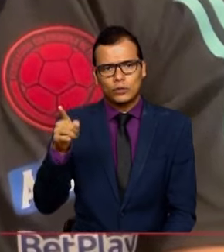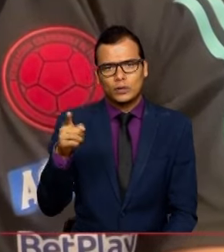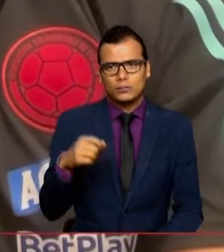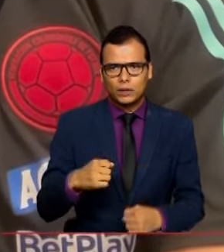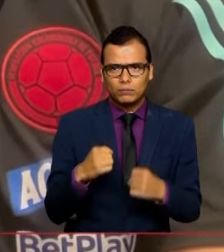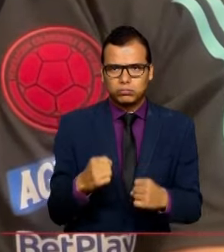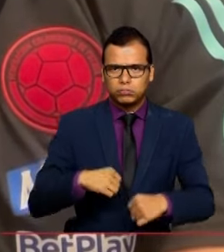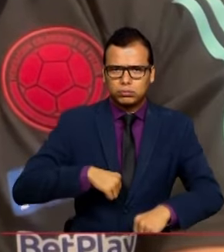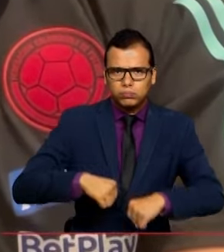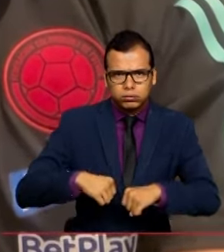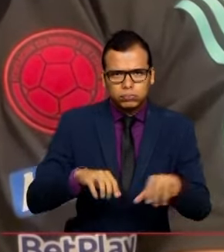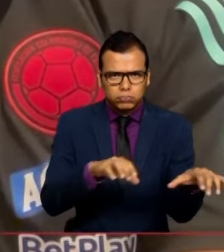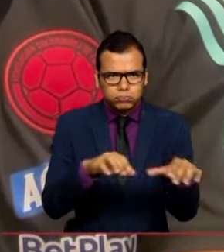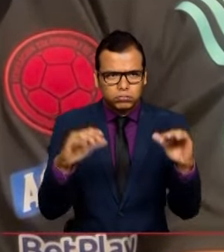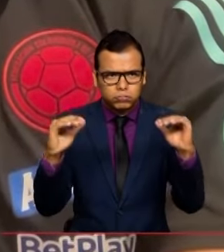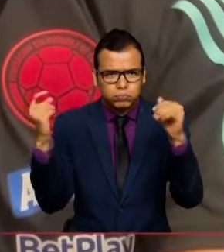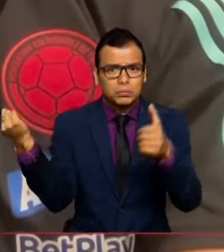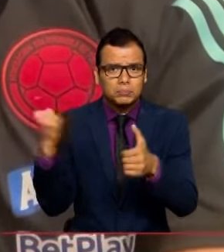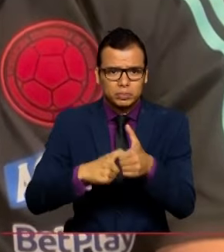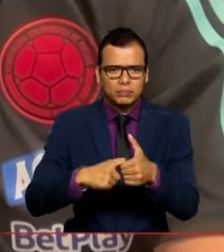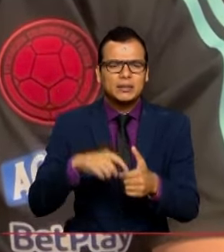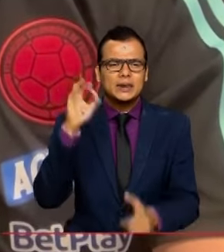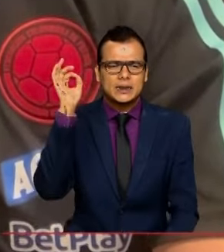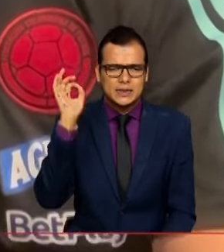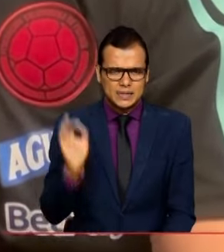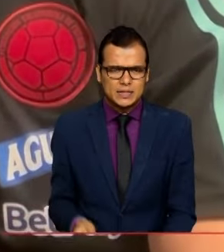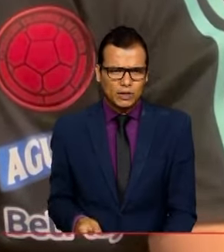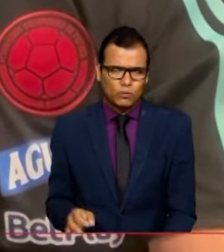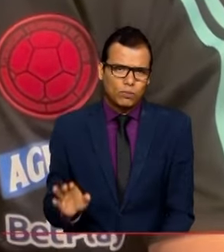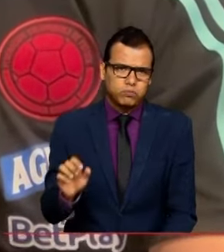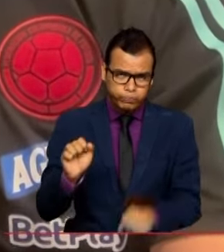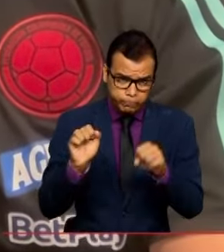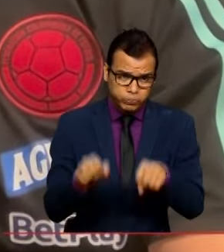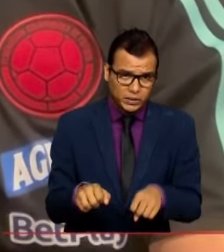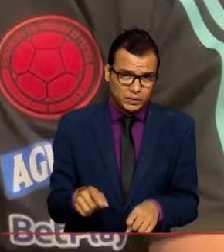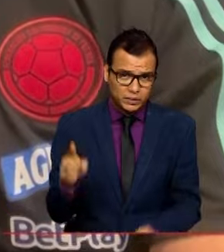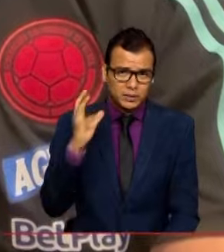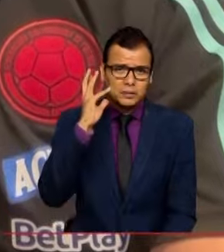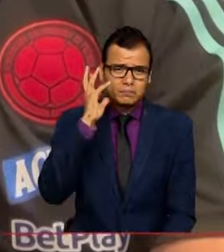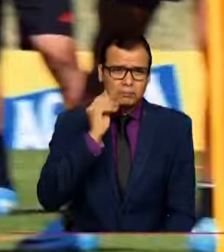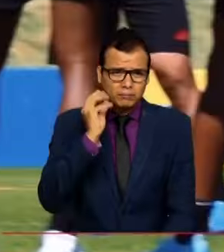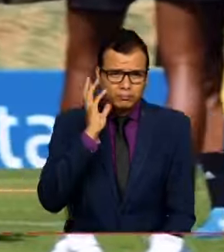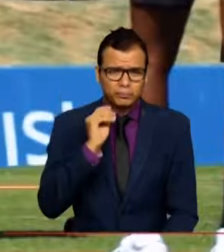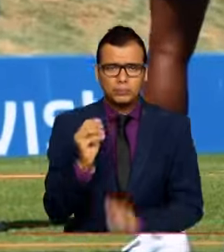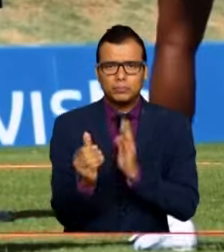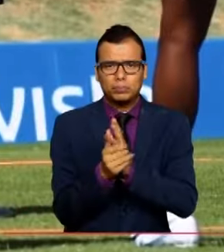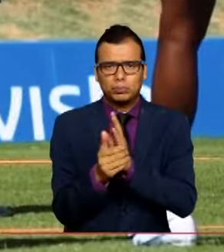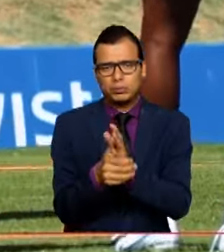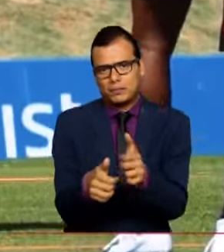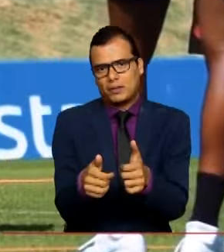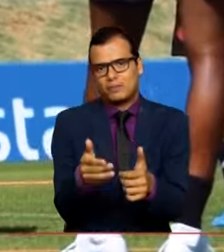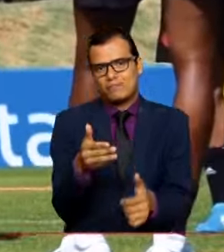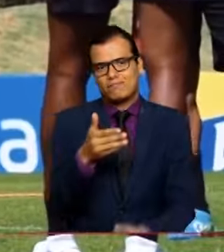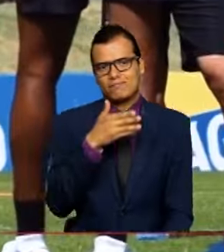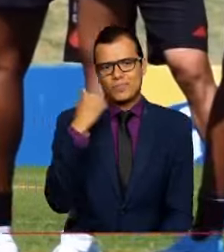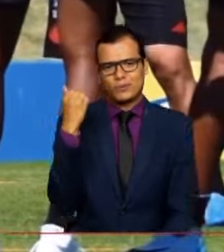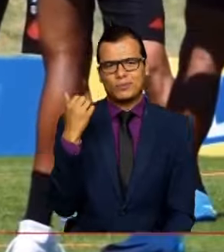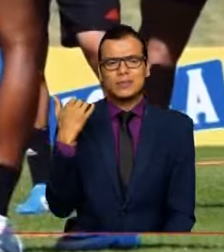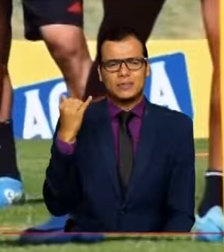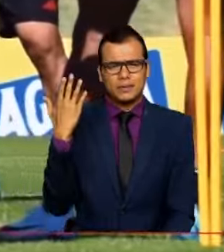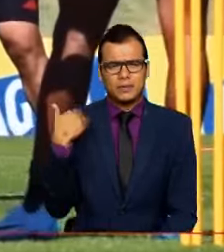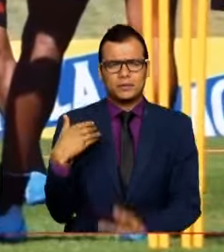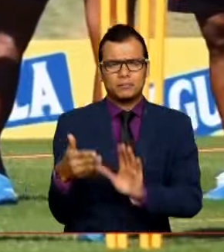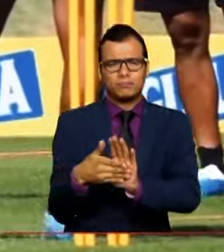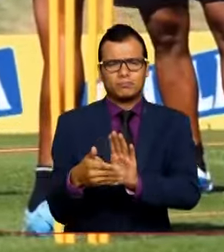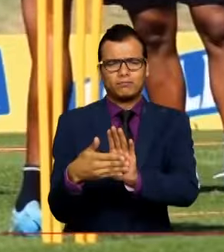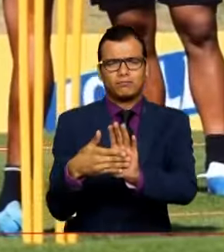juega y está en un buen nivel, va a competir con todos y con la ventaja de, su experiencia y de su capacidad, ¿no? Que, ya la demostró por,